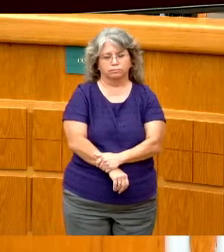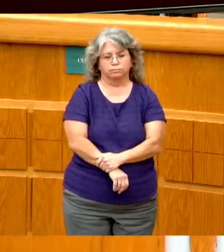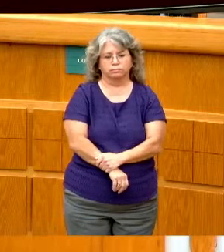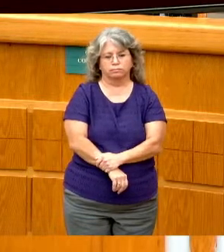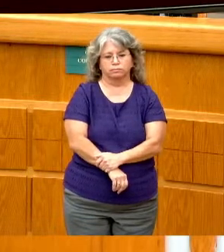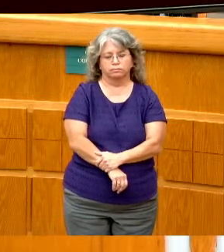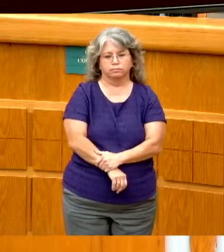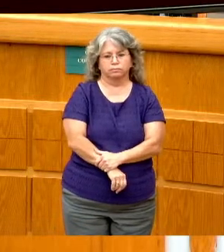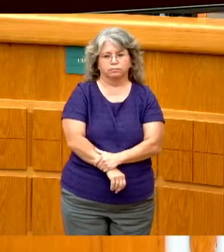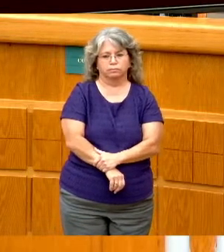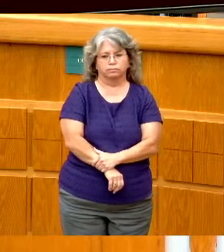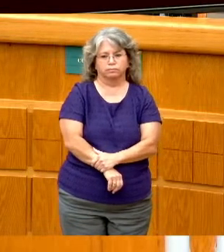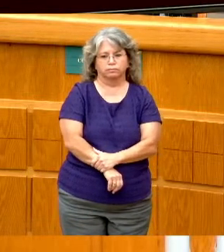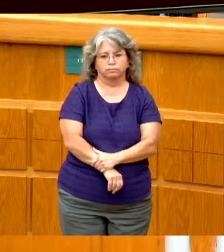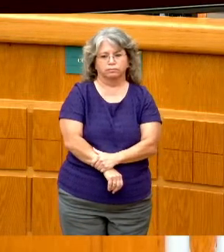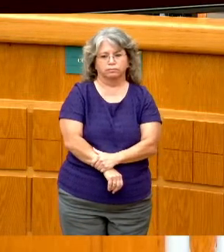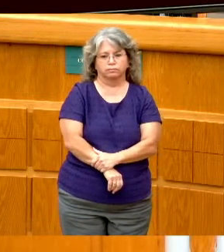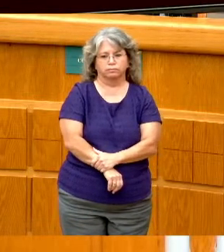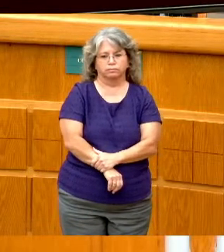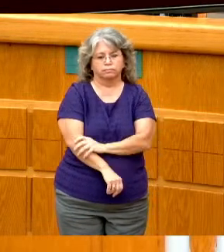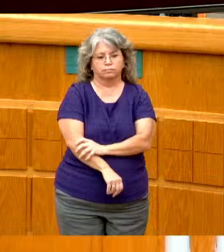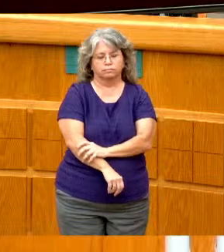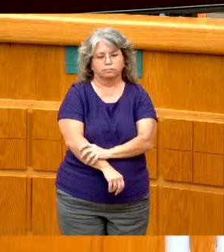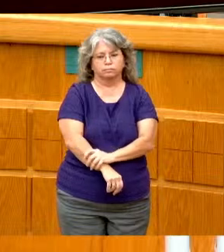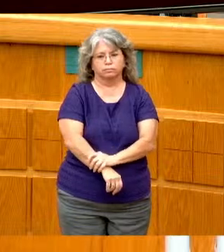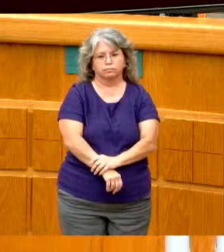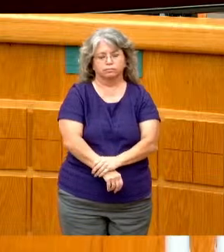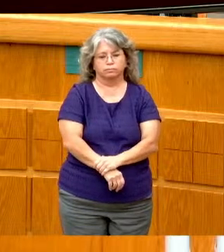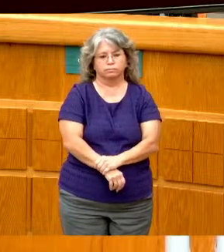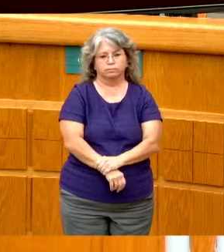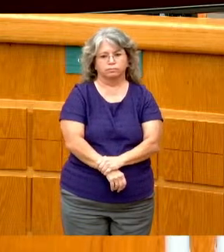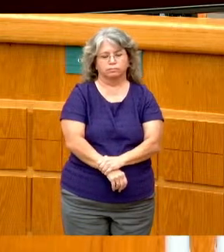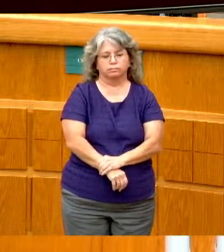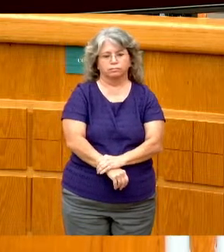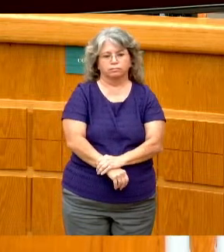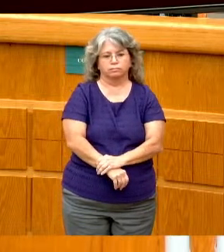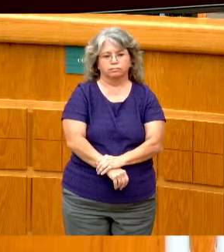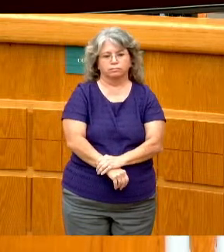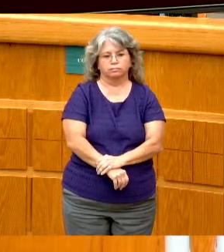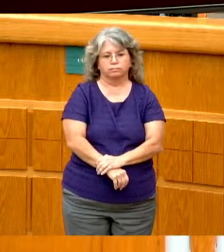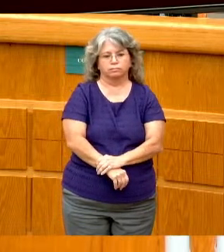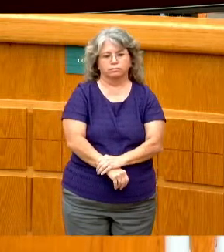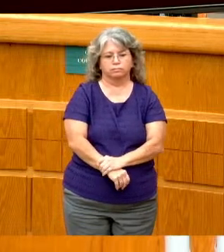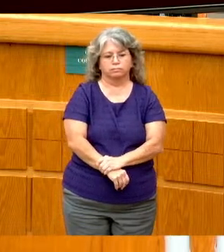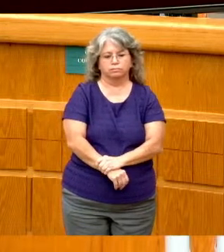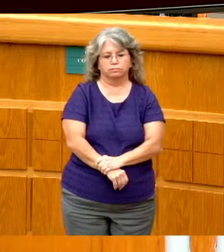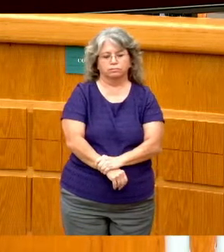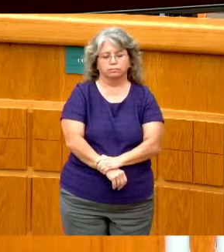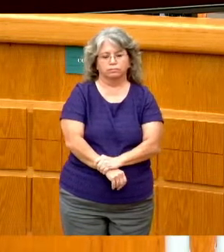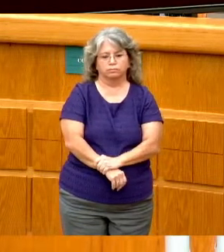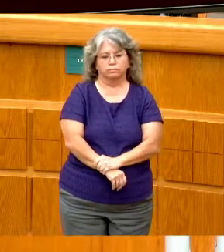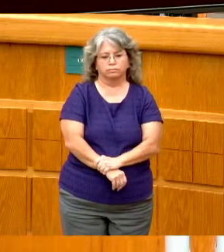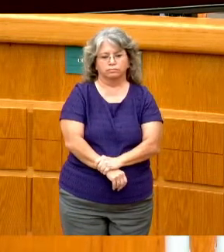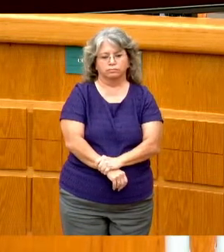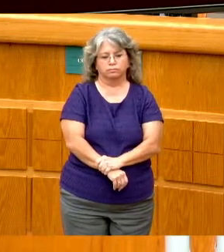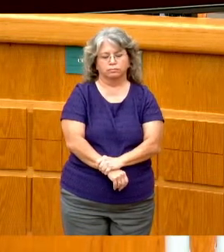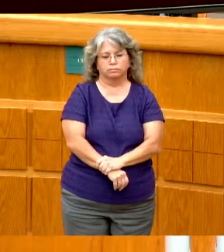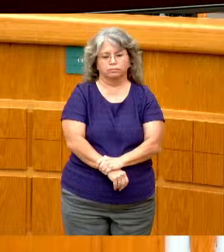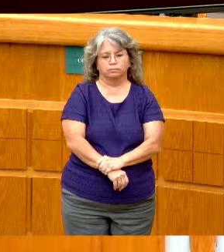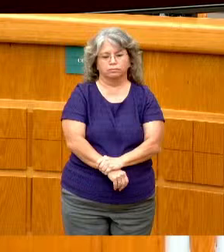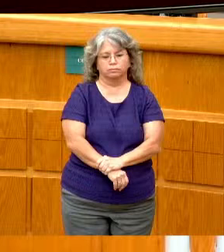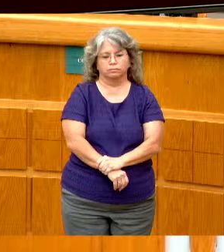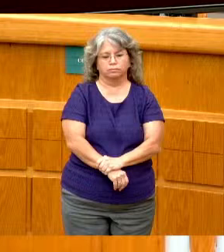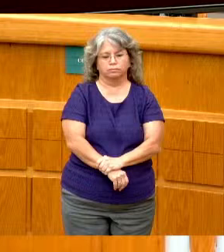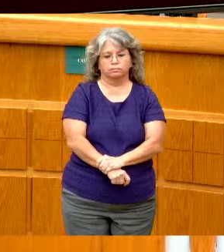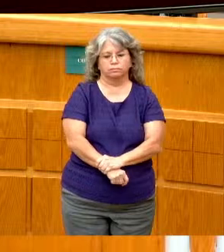Moderna está trabajando en otra vacuna de refuerzo que ayudará en nuestra lucha contra estas variantes. Le pedimos no baje la guardia y vigile a sus hijos, ya que